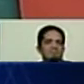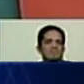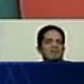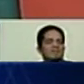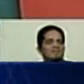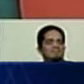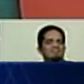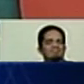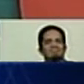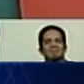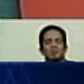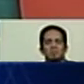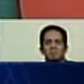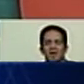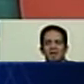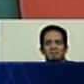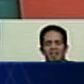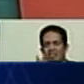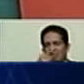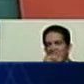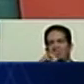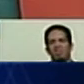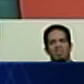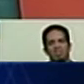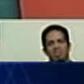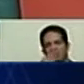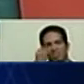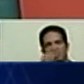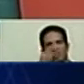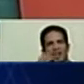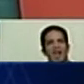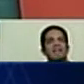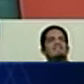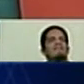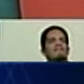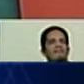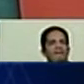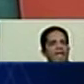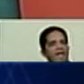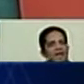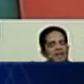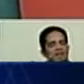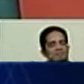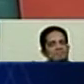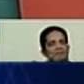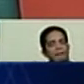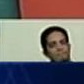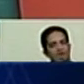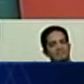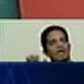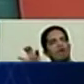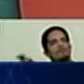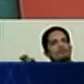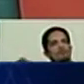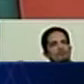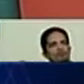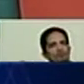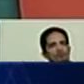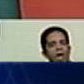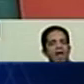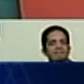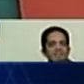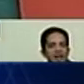carroñas políticas de Venezuela que pretenden hacerse de nuestro país y que pretenden hacerse de nuestro